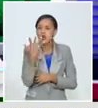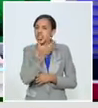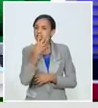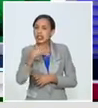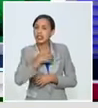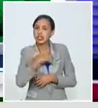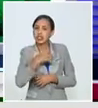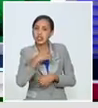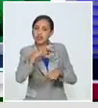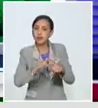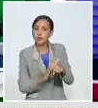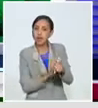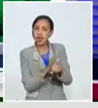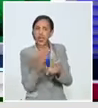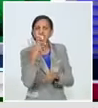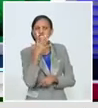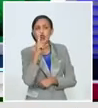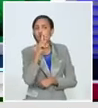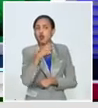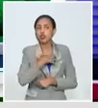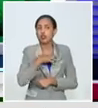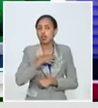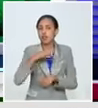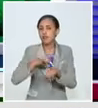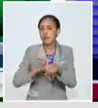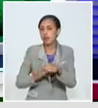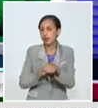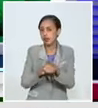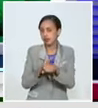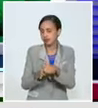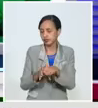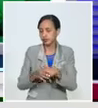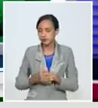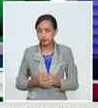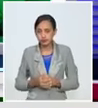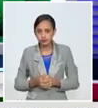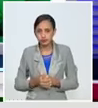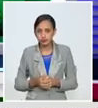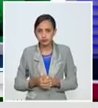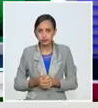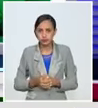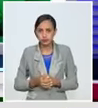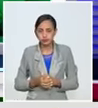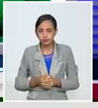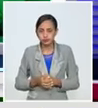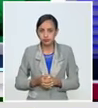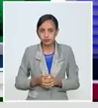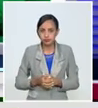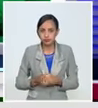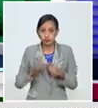enfermedad por sus síntomas y signos. En el acumulado, el